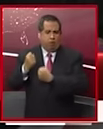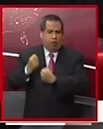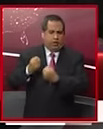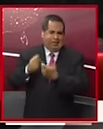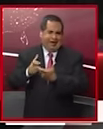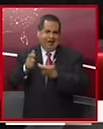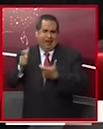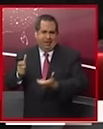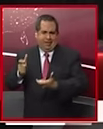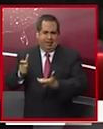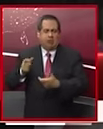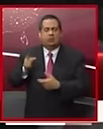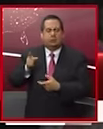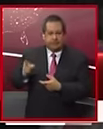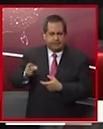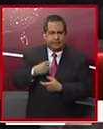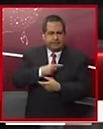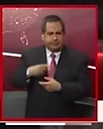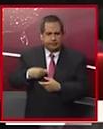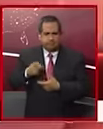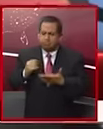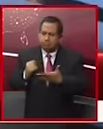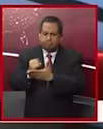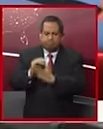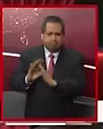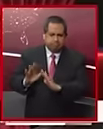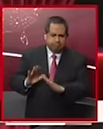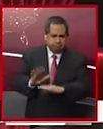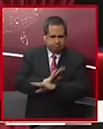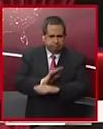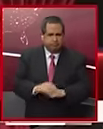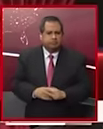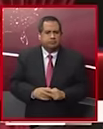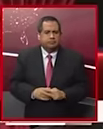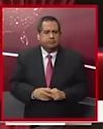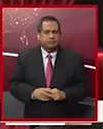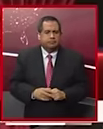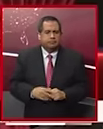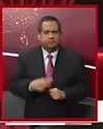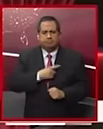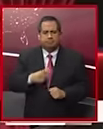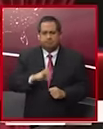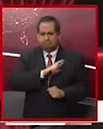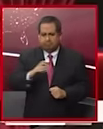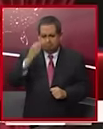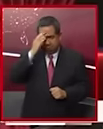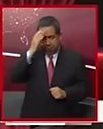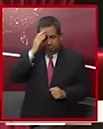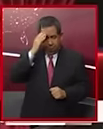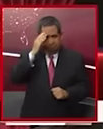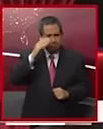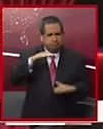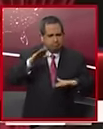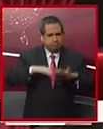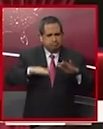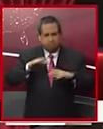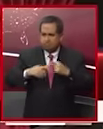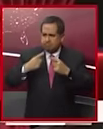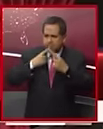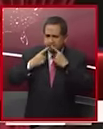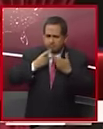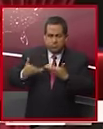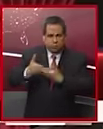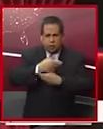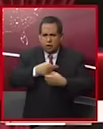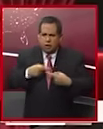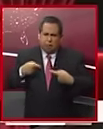partidos grandes, son los que realmente deciden. Es de reconocer que en algunos momentos el debate se tornó